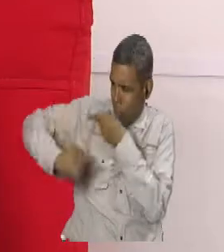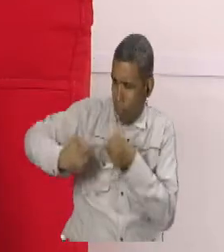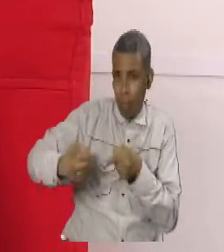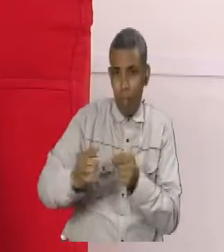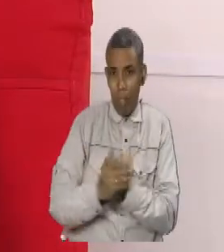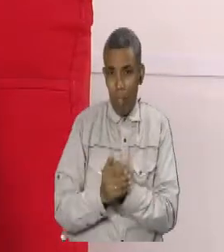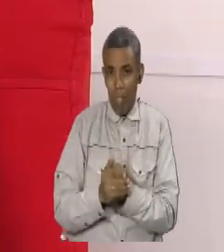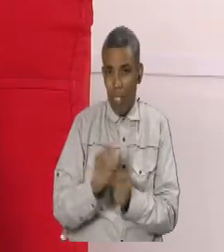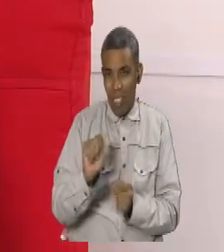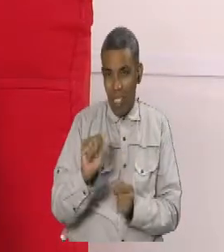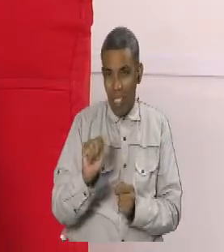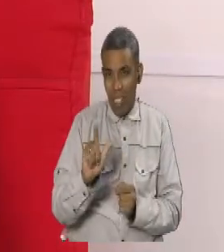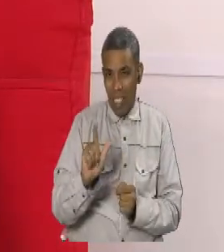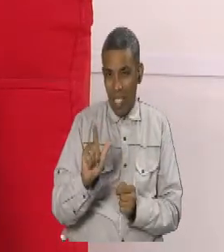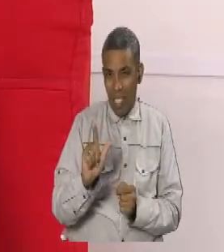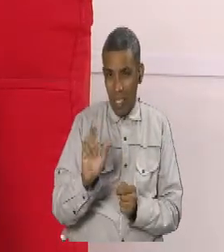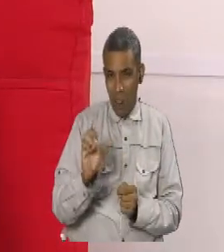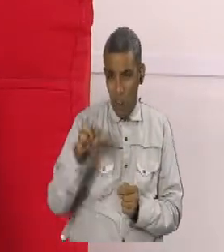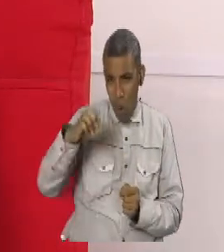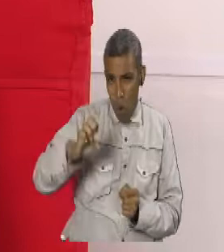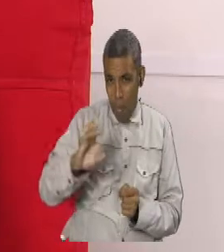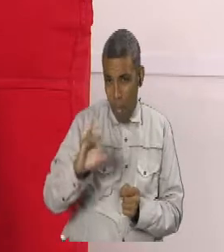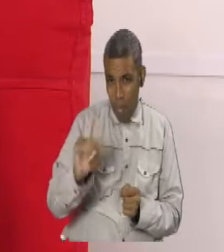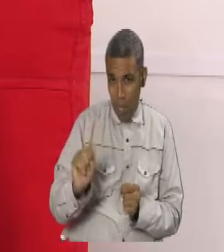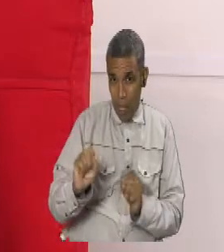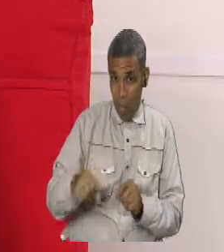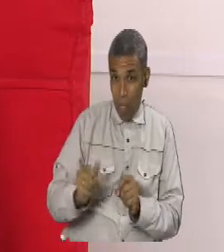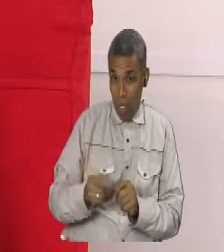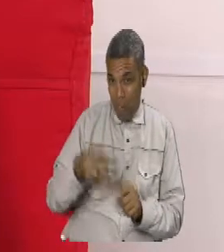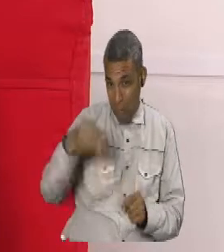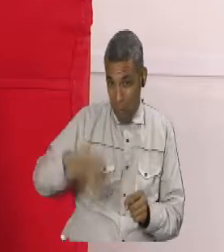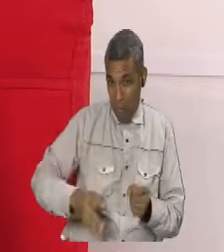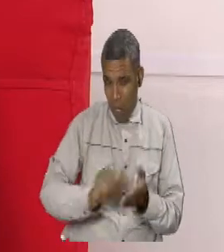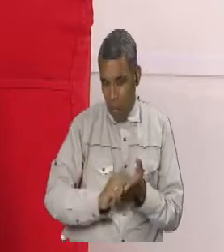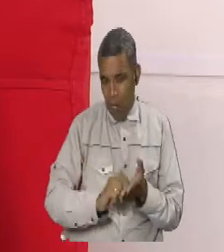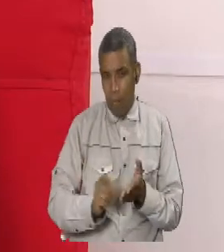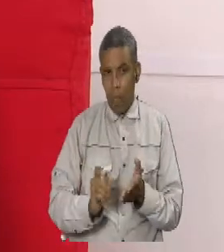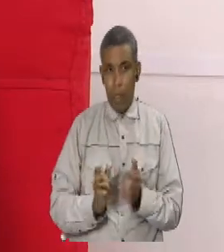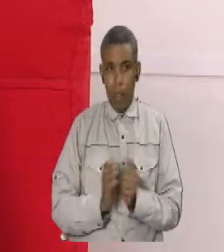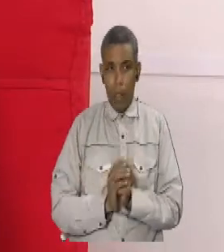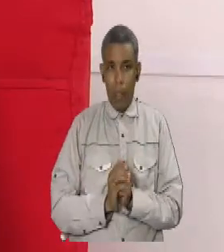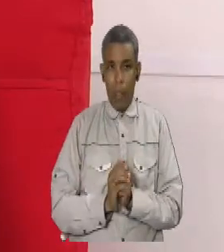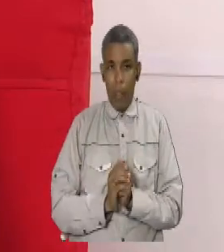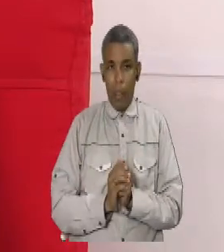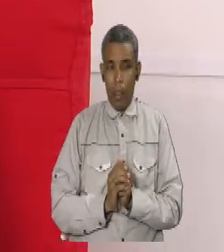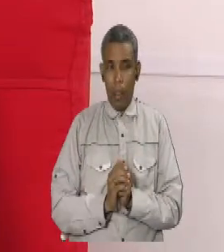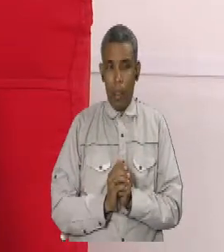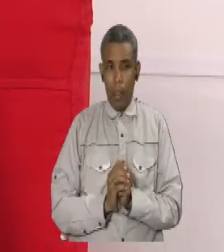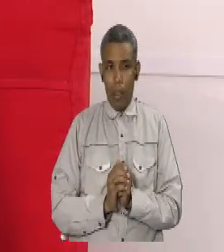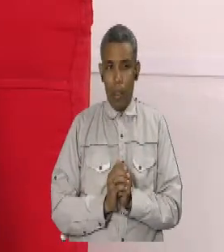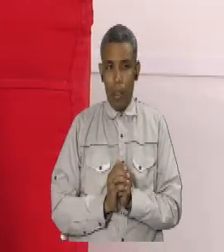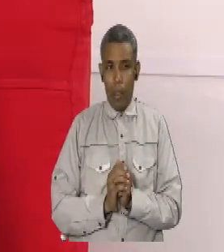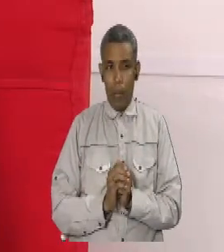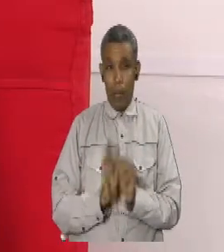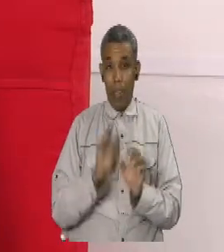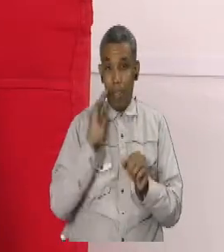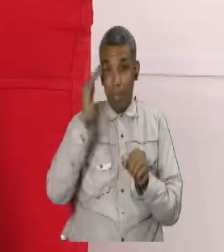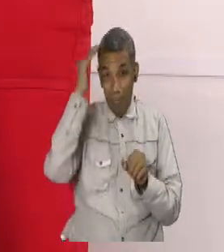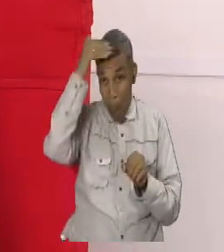androgenética necesita unas características clínicas especiales, que son la frontalización de la línea y la